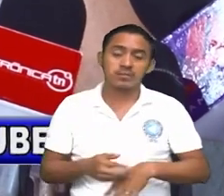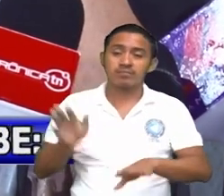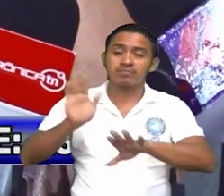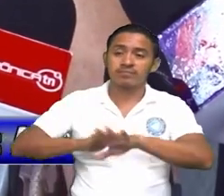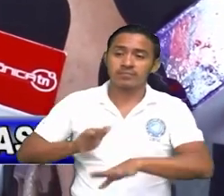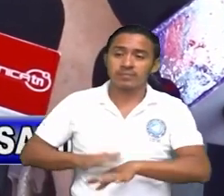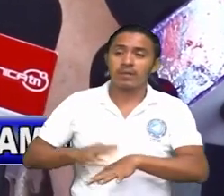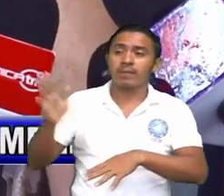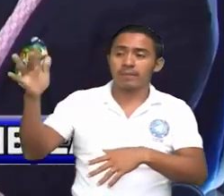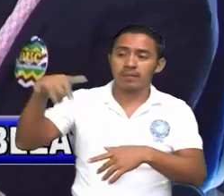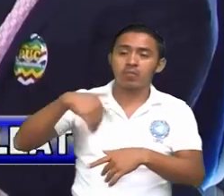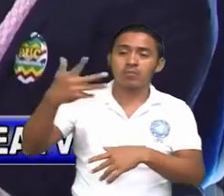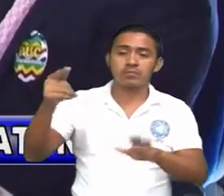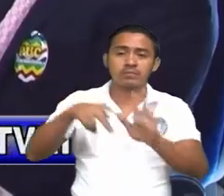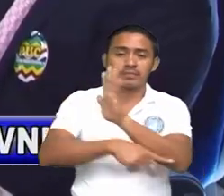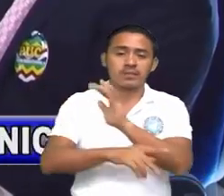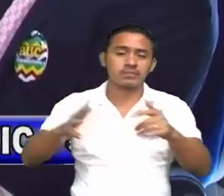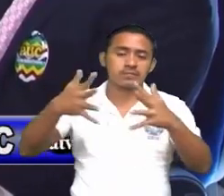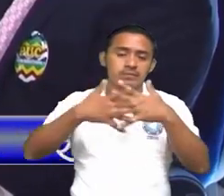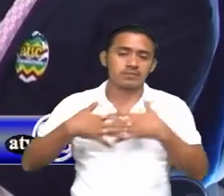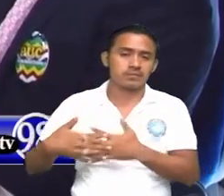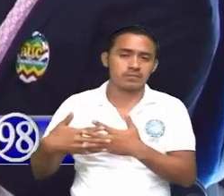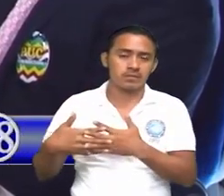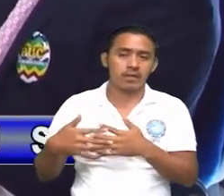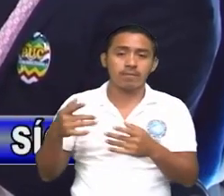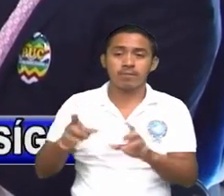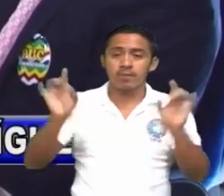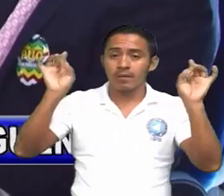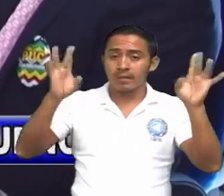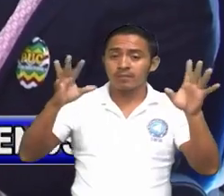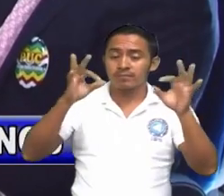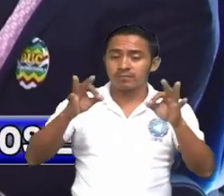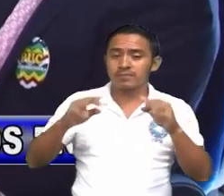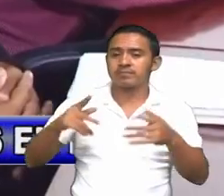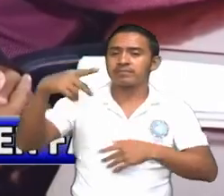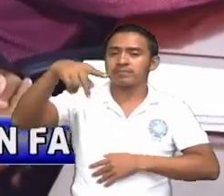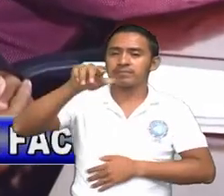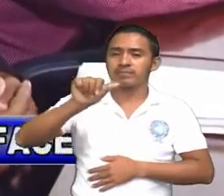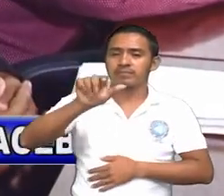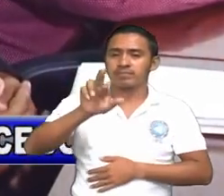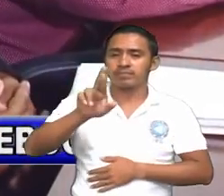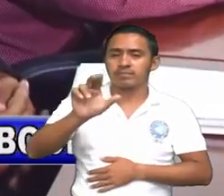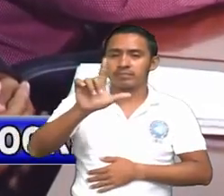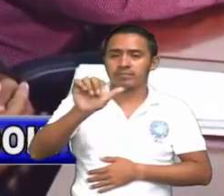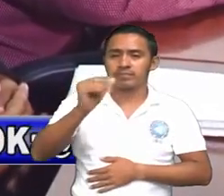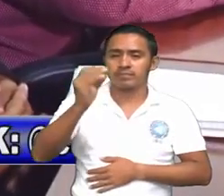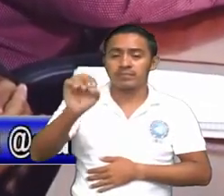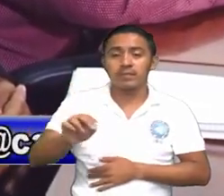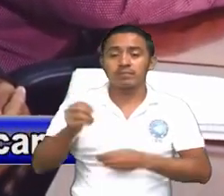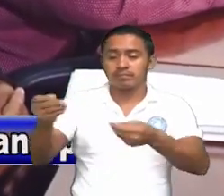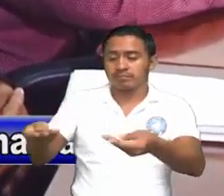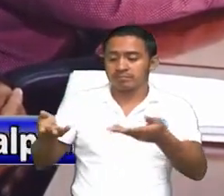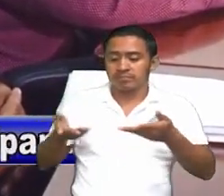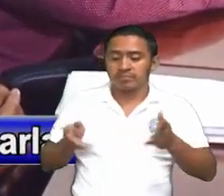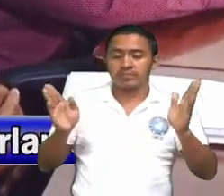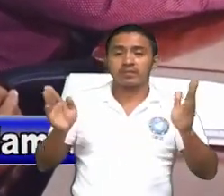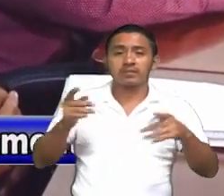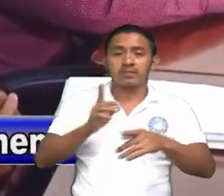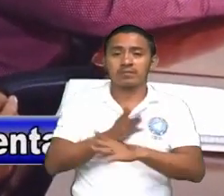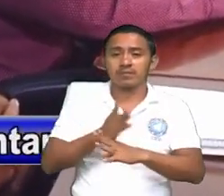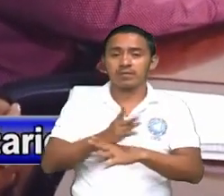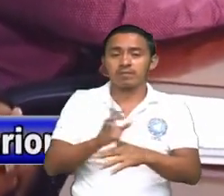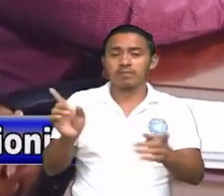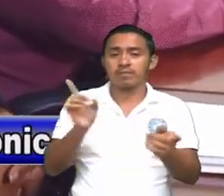llamado las intervenciones. Ante el éxito de este evento del Parlacén, se otorgó un reconocimiento a las diputadas